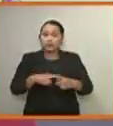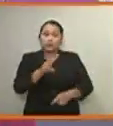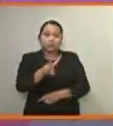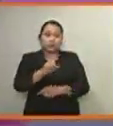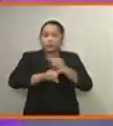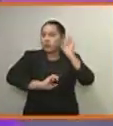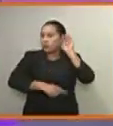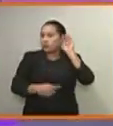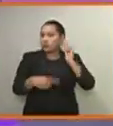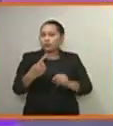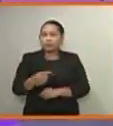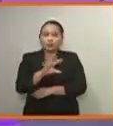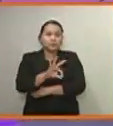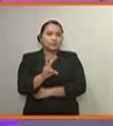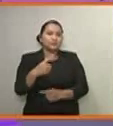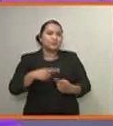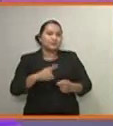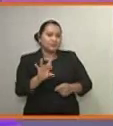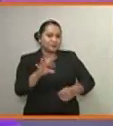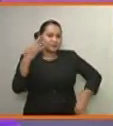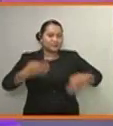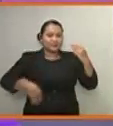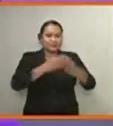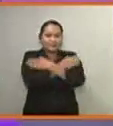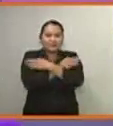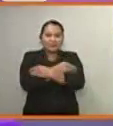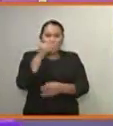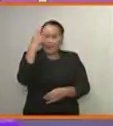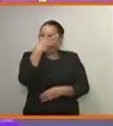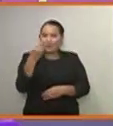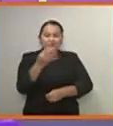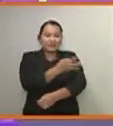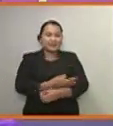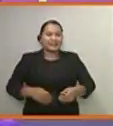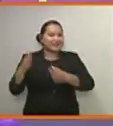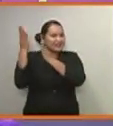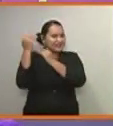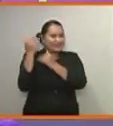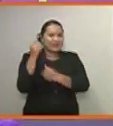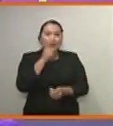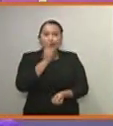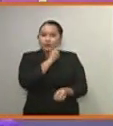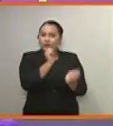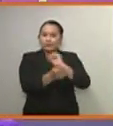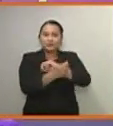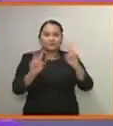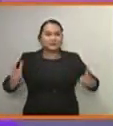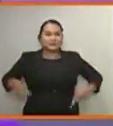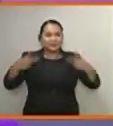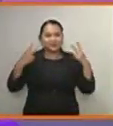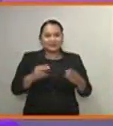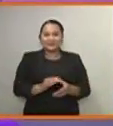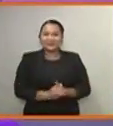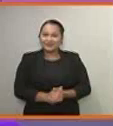97 más 8. Muchas felicidades. Que tengan una linda tarde. Yo de Esperanza Loto, te cambio la vida.